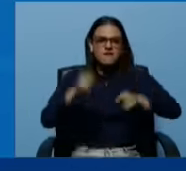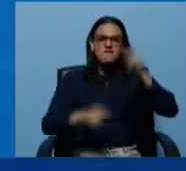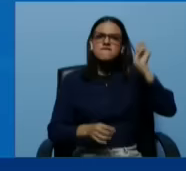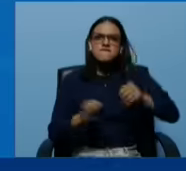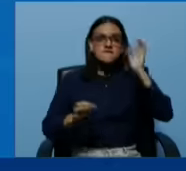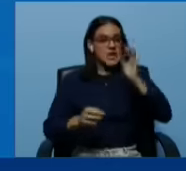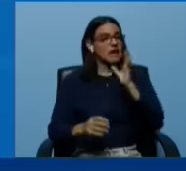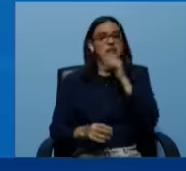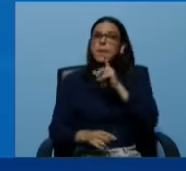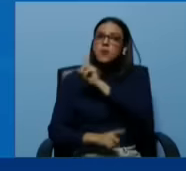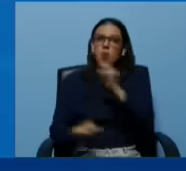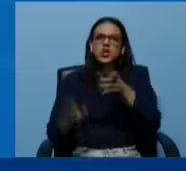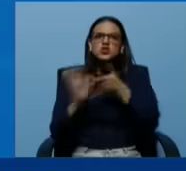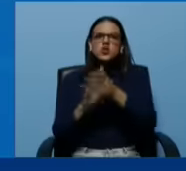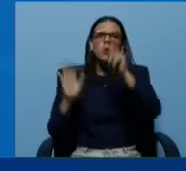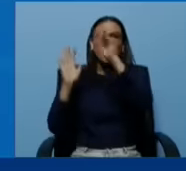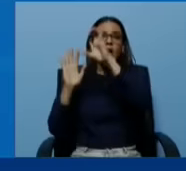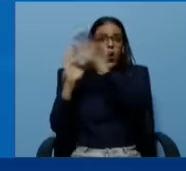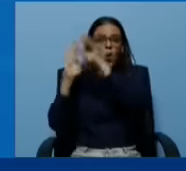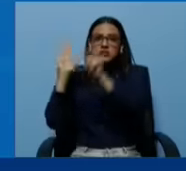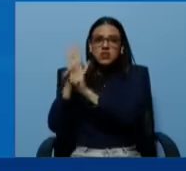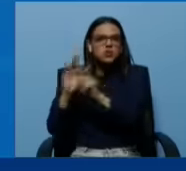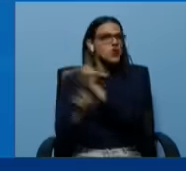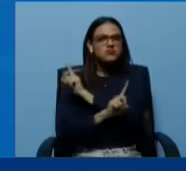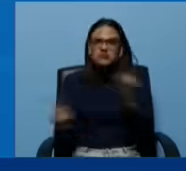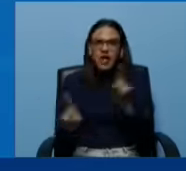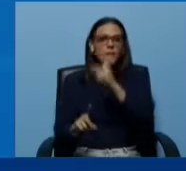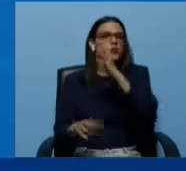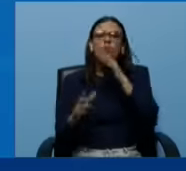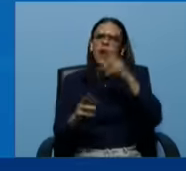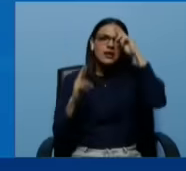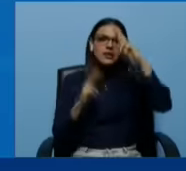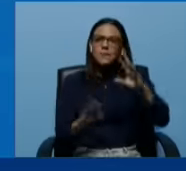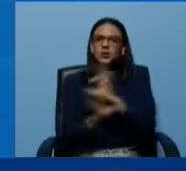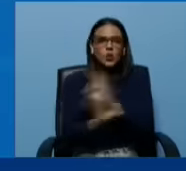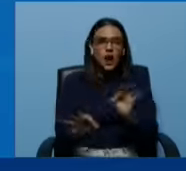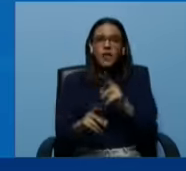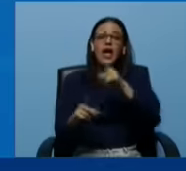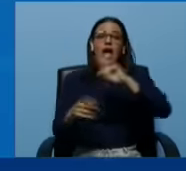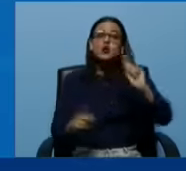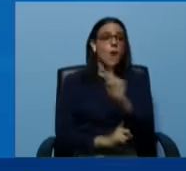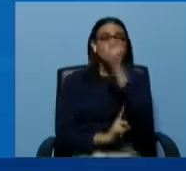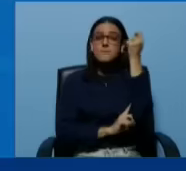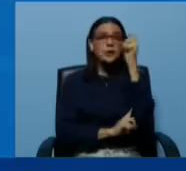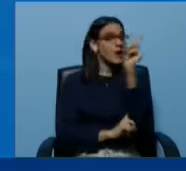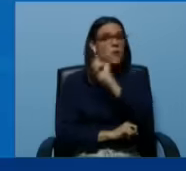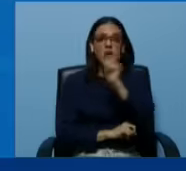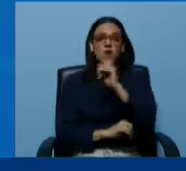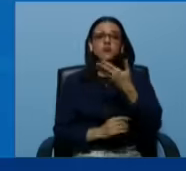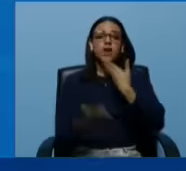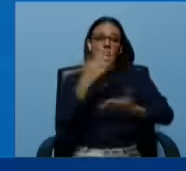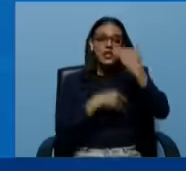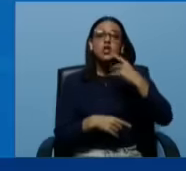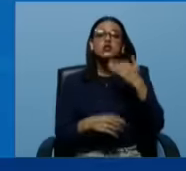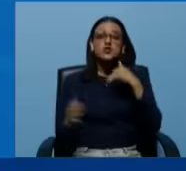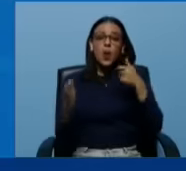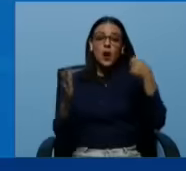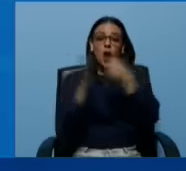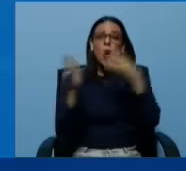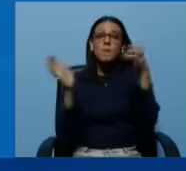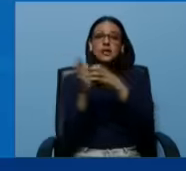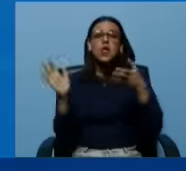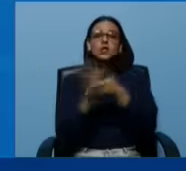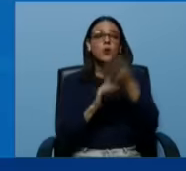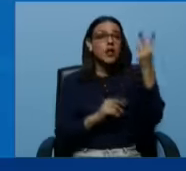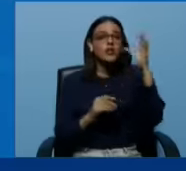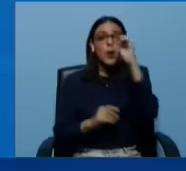la constitución. No es la primera vez. Ya aquel 12 de abril del golpe de Estado 2002, derogaron por